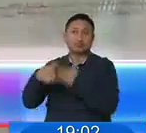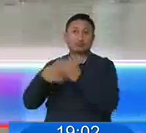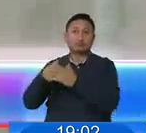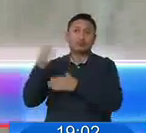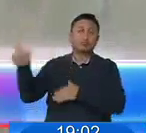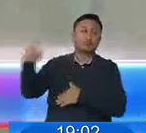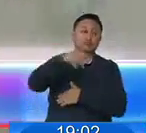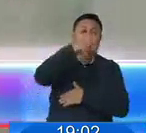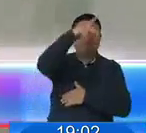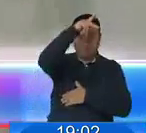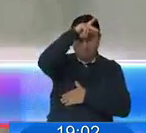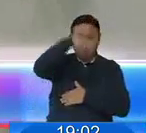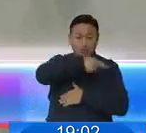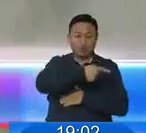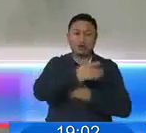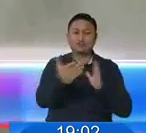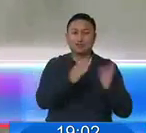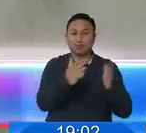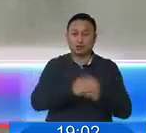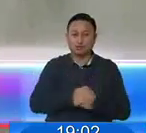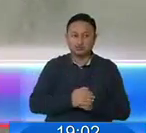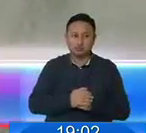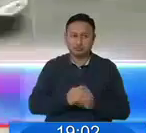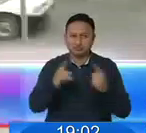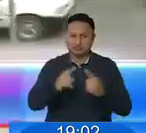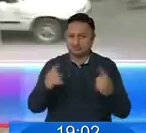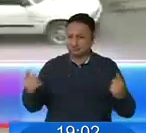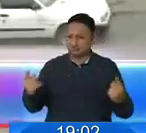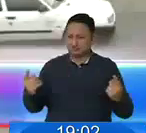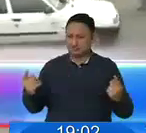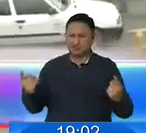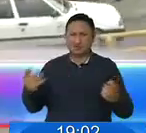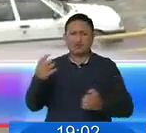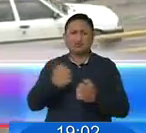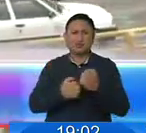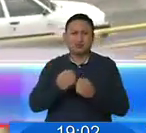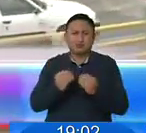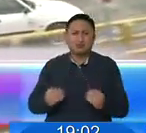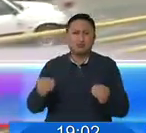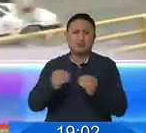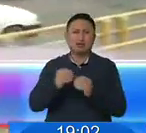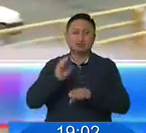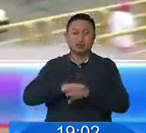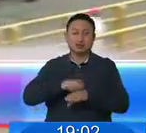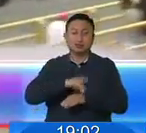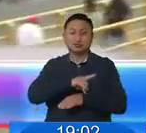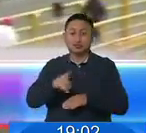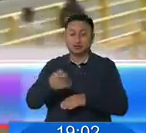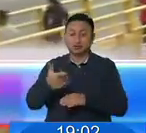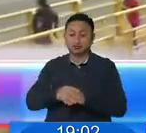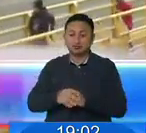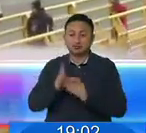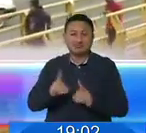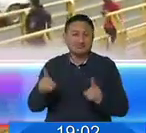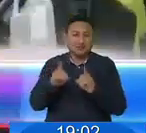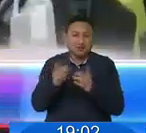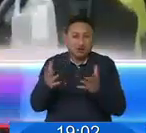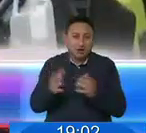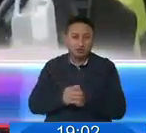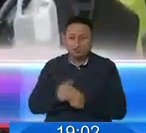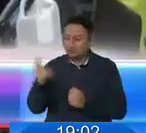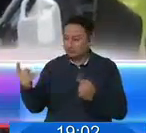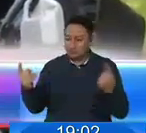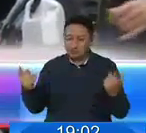a Perú y hacen lo mismo, generando así otro tipo de problemas. Esto por la falta de una base de datos en los